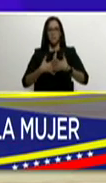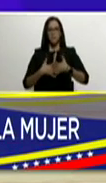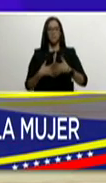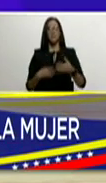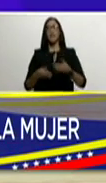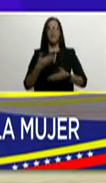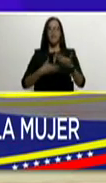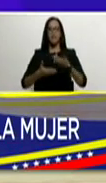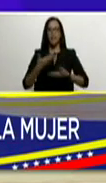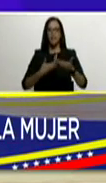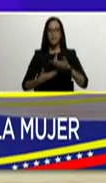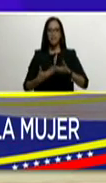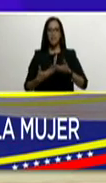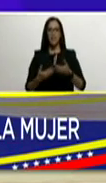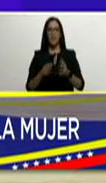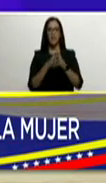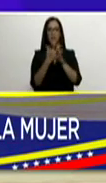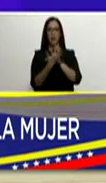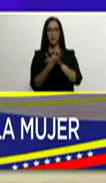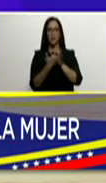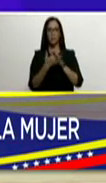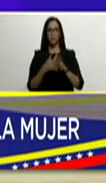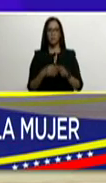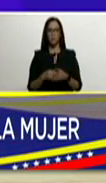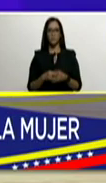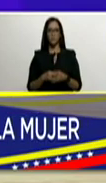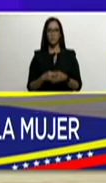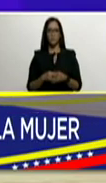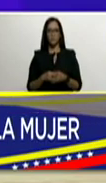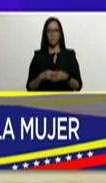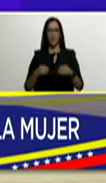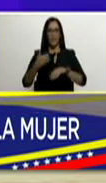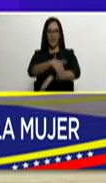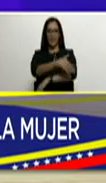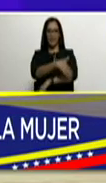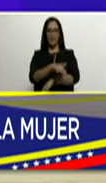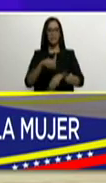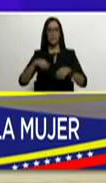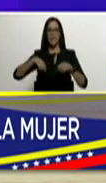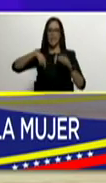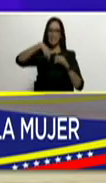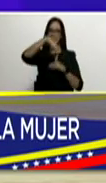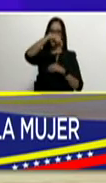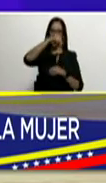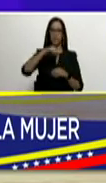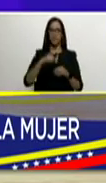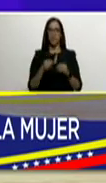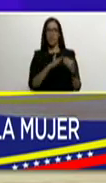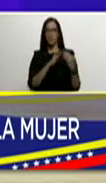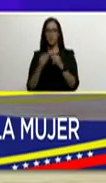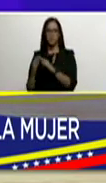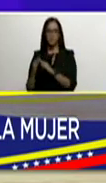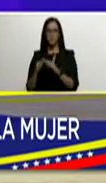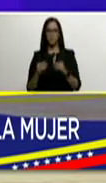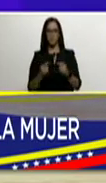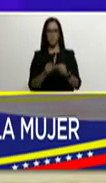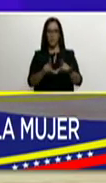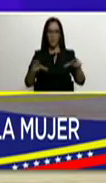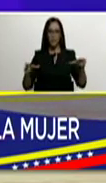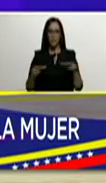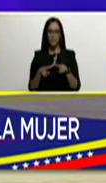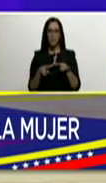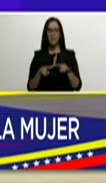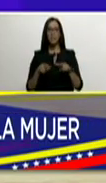detrás de ese emprendimiento en el barrio, en la cuadra, en la escalera, en el urbanismo, en la urbanización, en